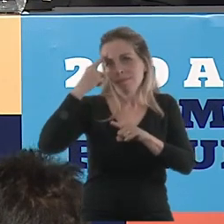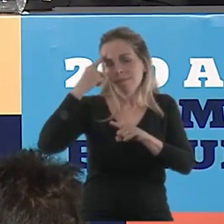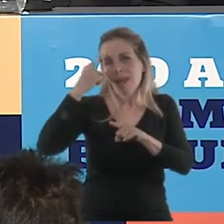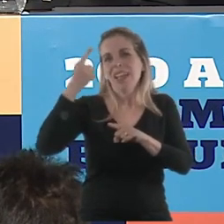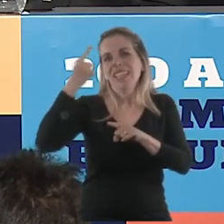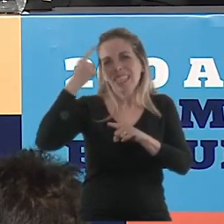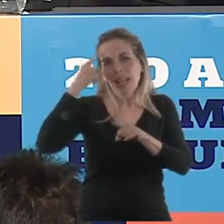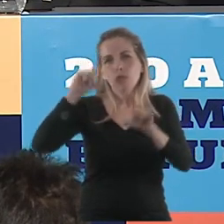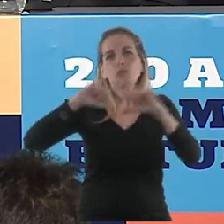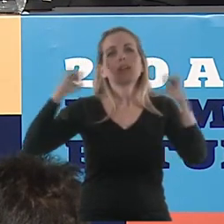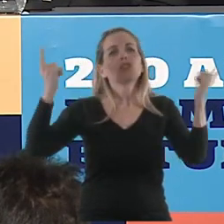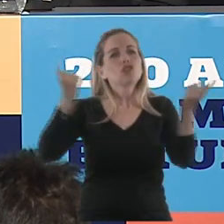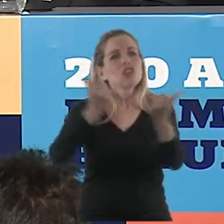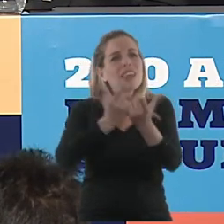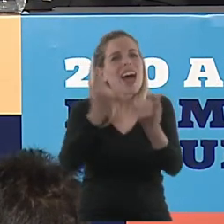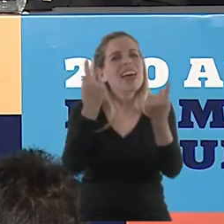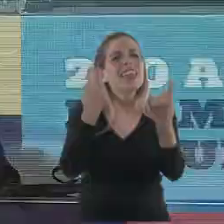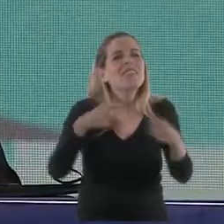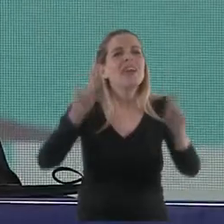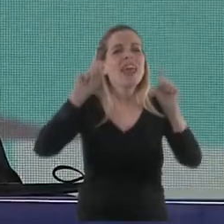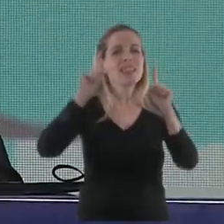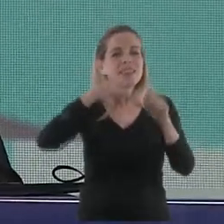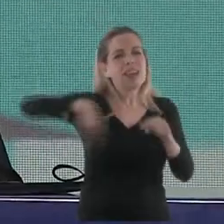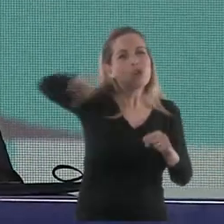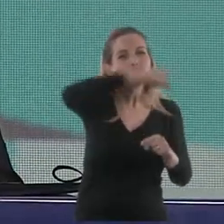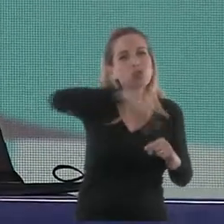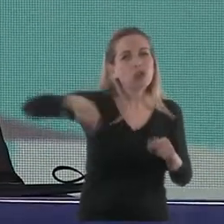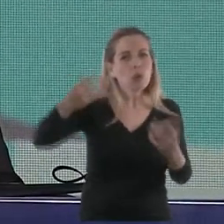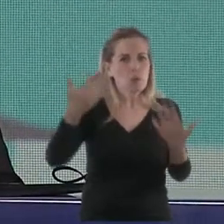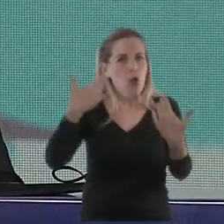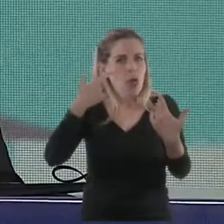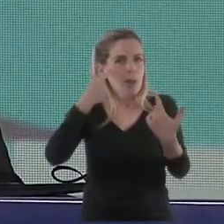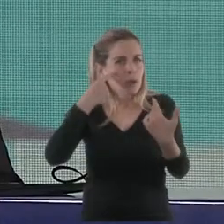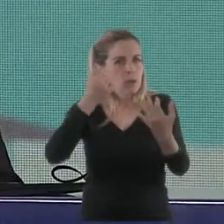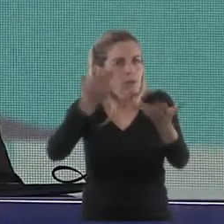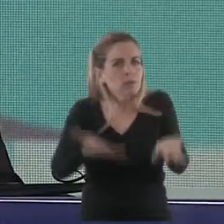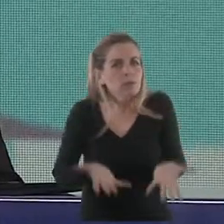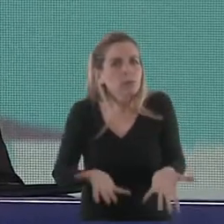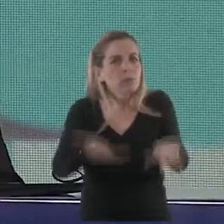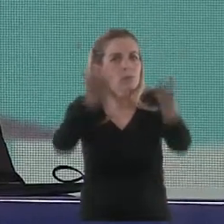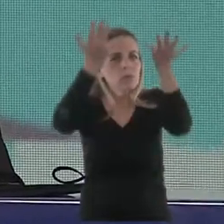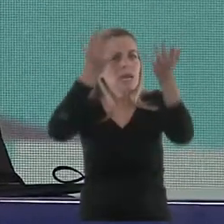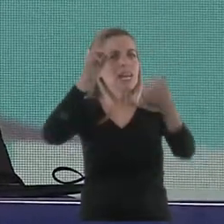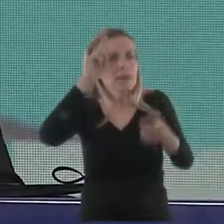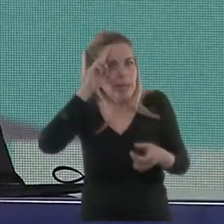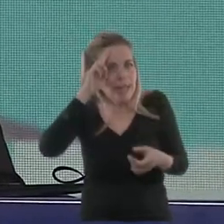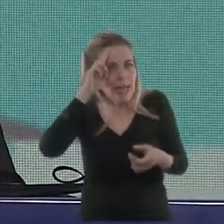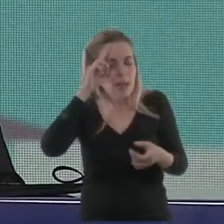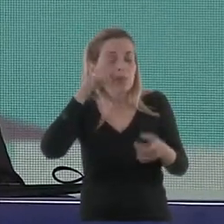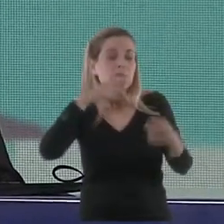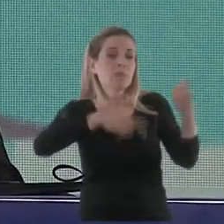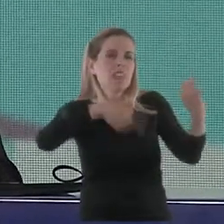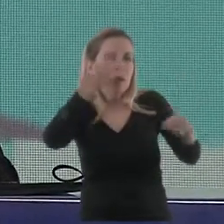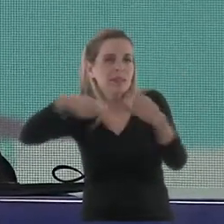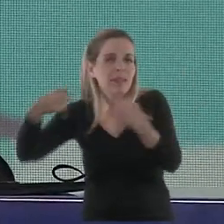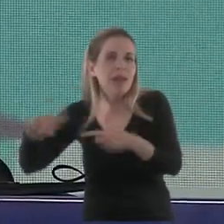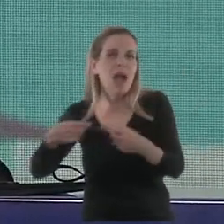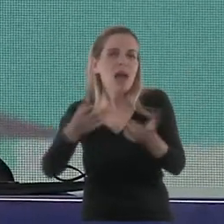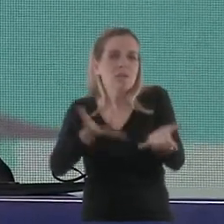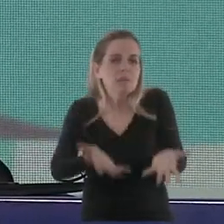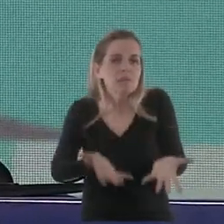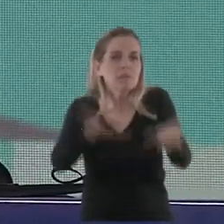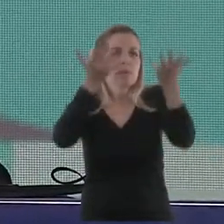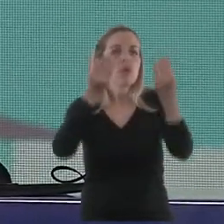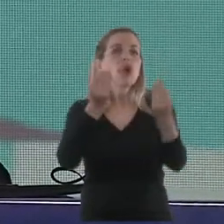una sociedad distinta, donde todos podemos crecer en la pluralidad y en la diversidad y en el respeto, porque